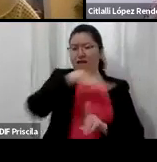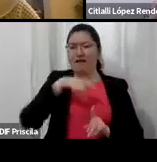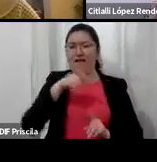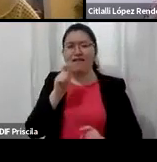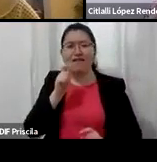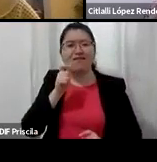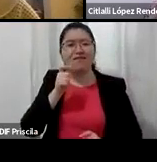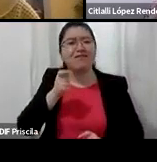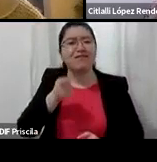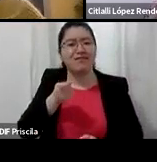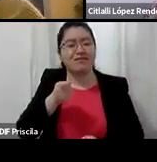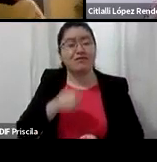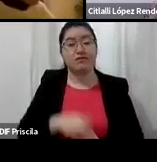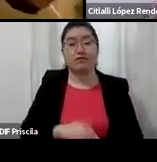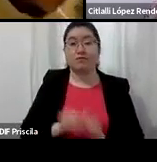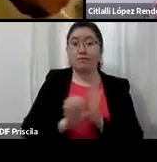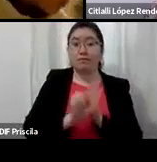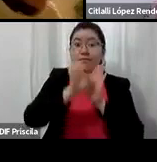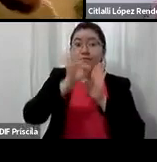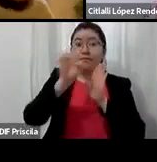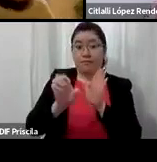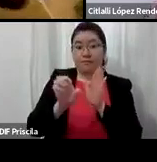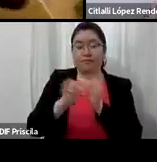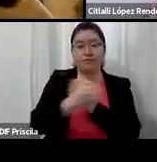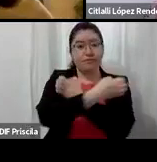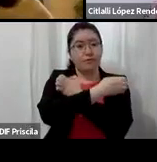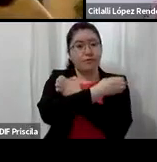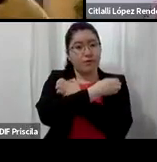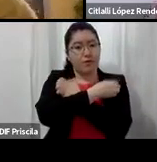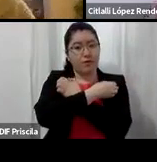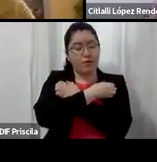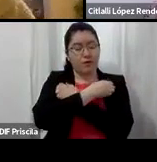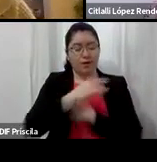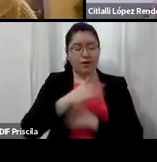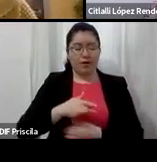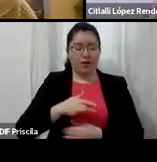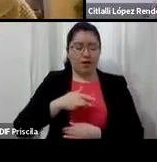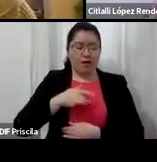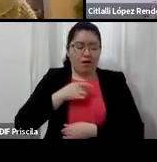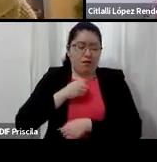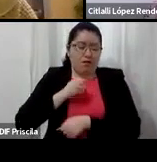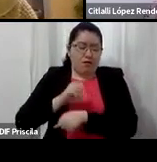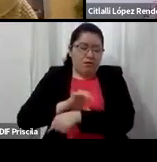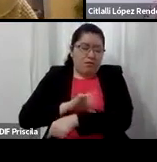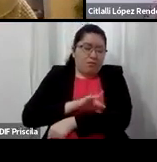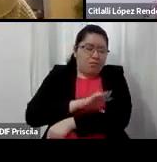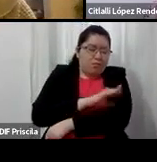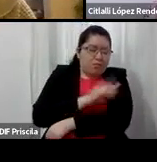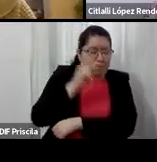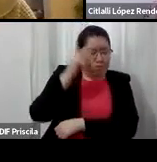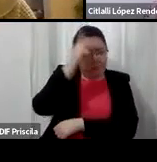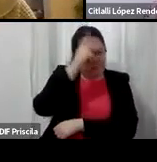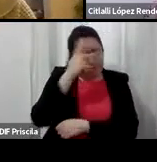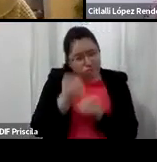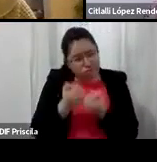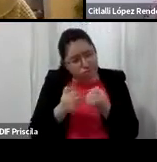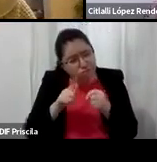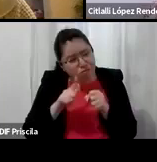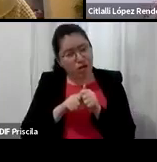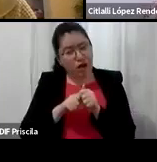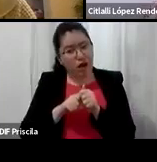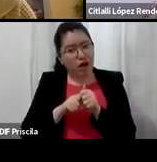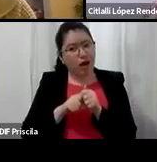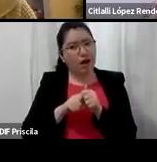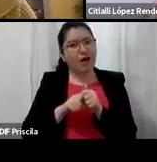la educación socioemocional lo que maneja es que la violencia viene del mismo individuo porque no